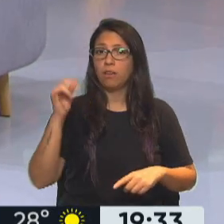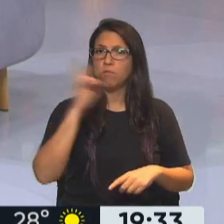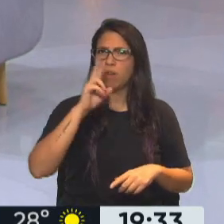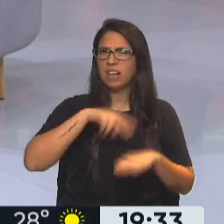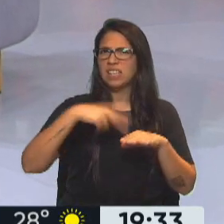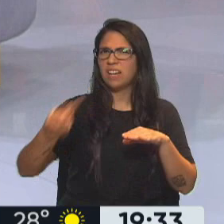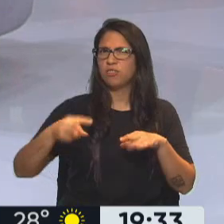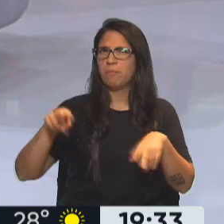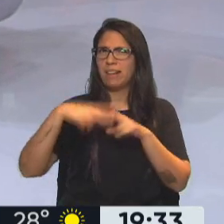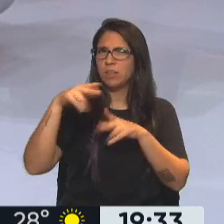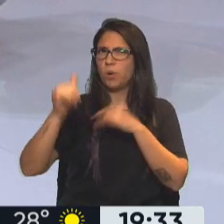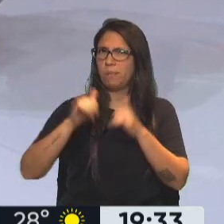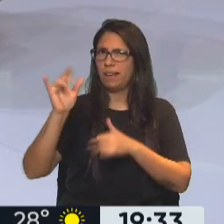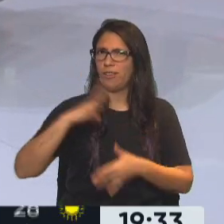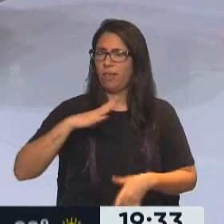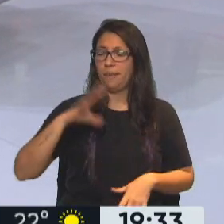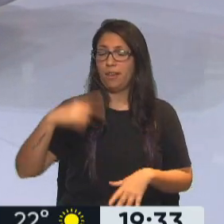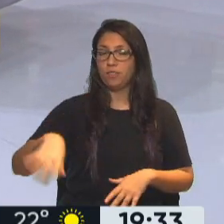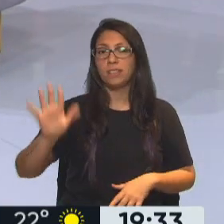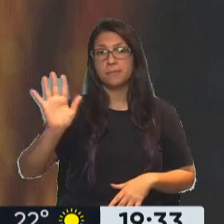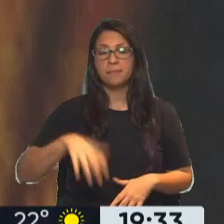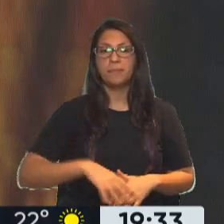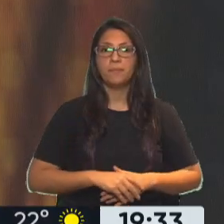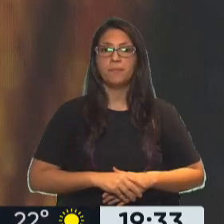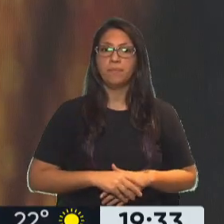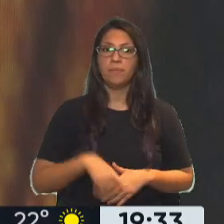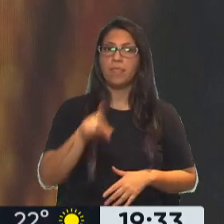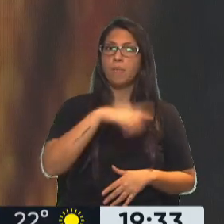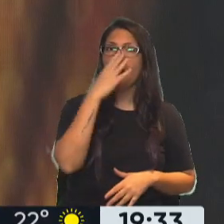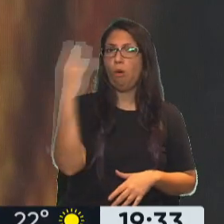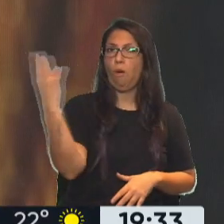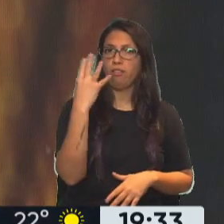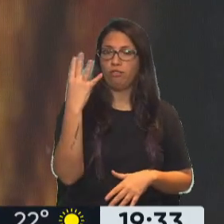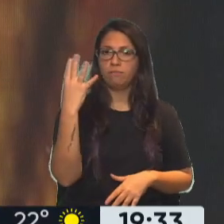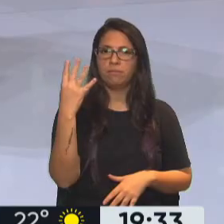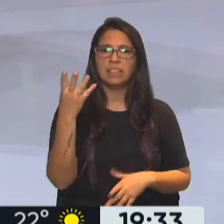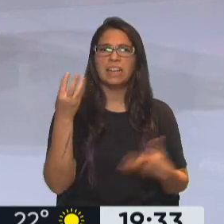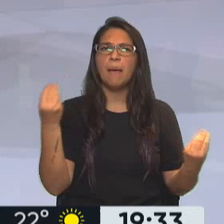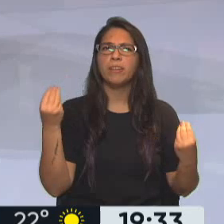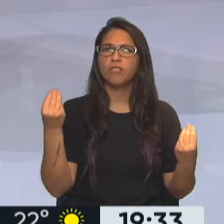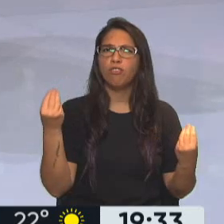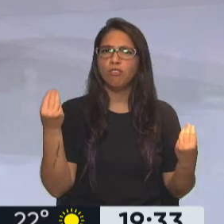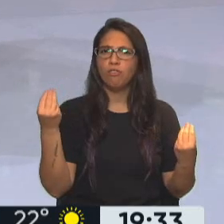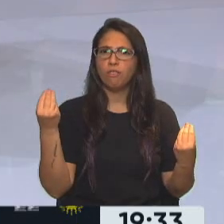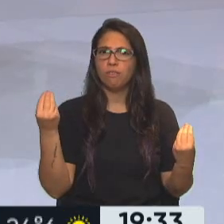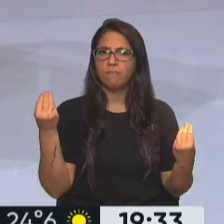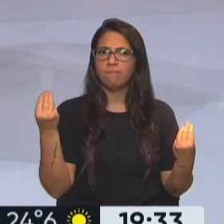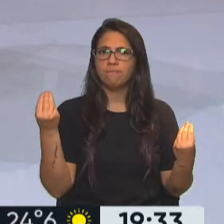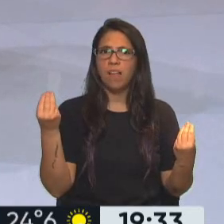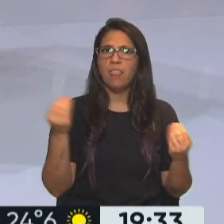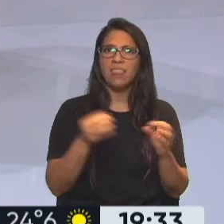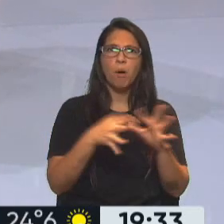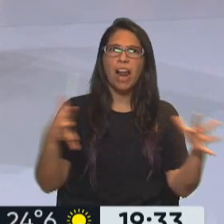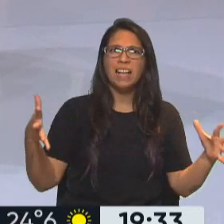cayó en París. Bueno, y después los 4. ¿Qué le pasó a la democracia y sus